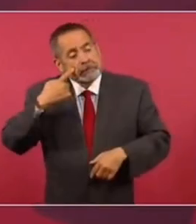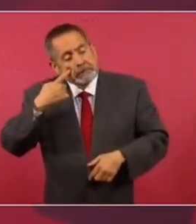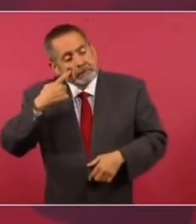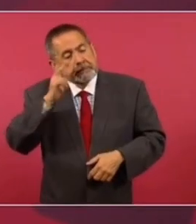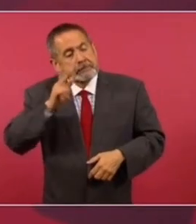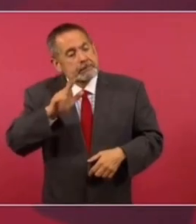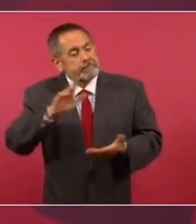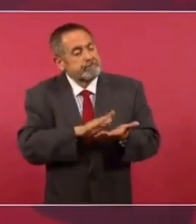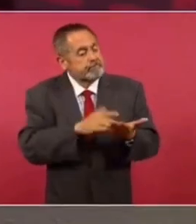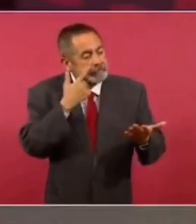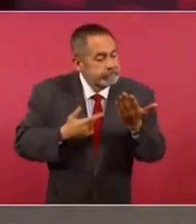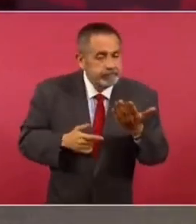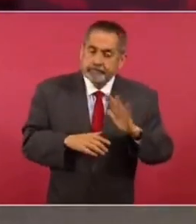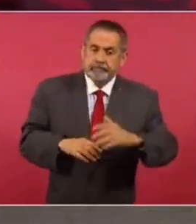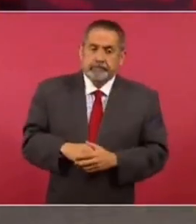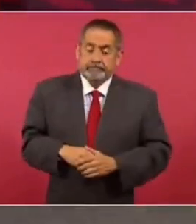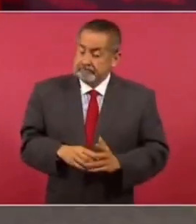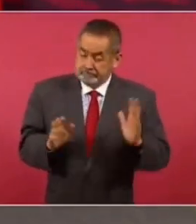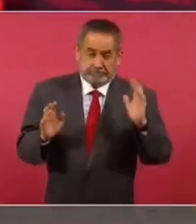cuentas. Pero si